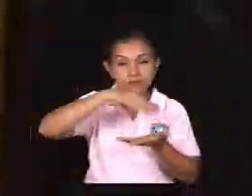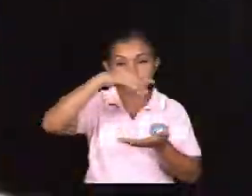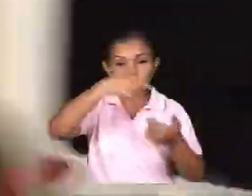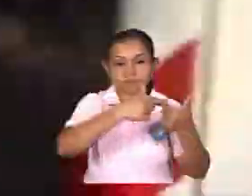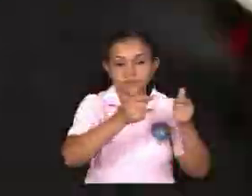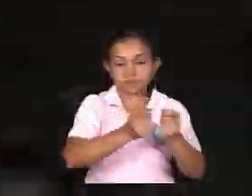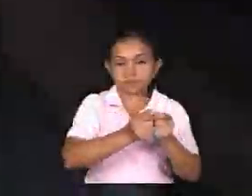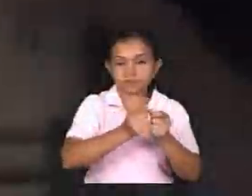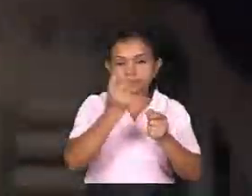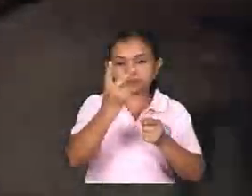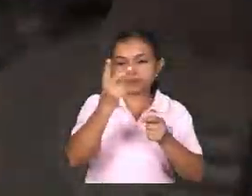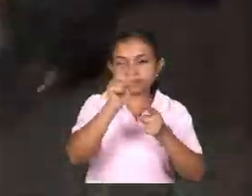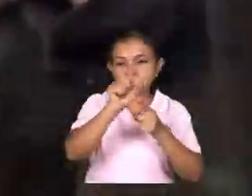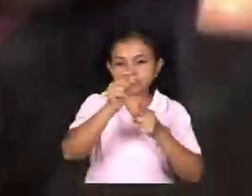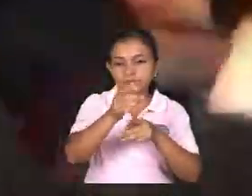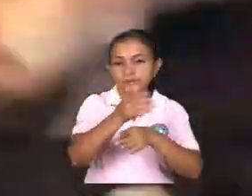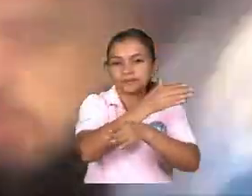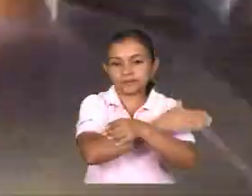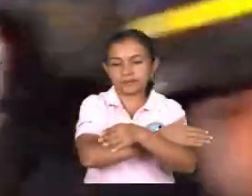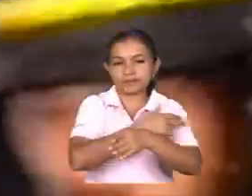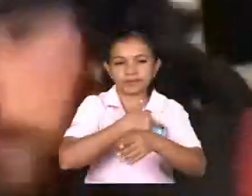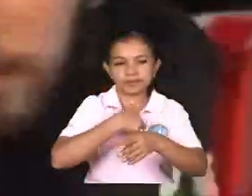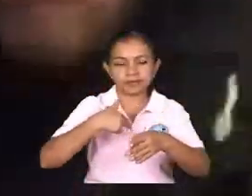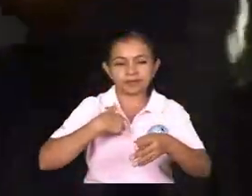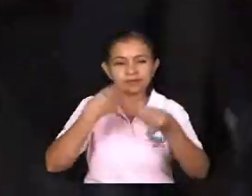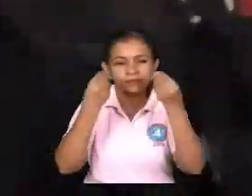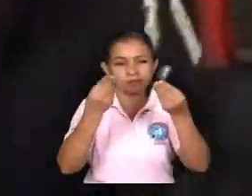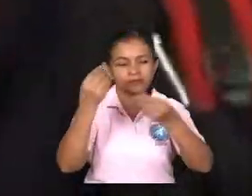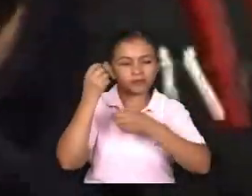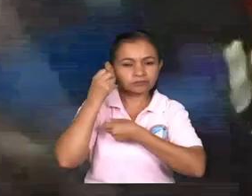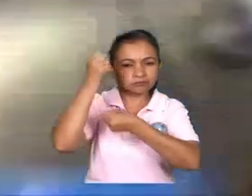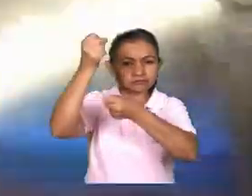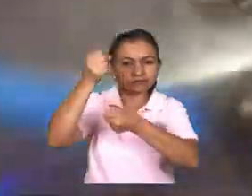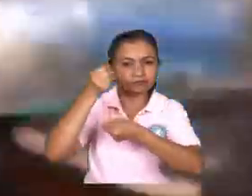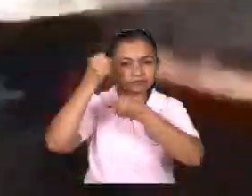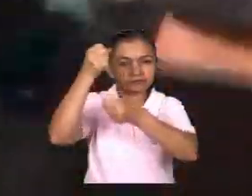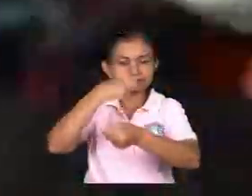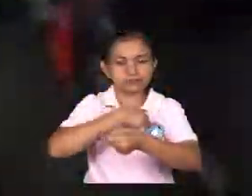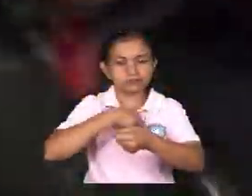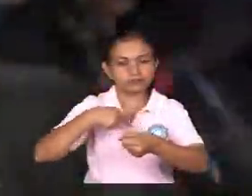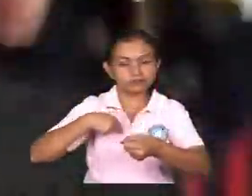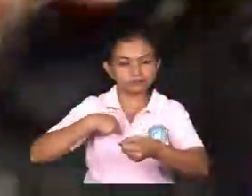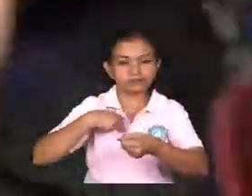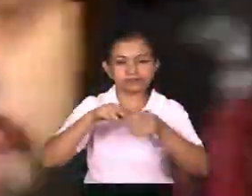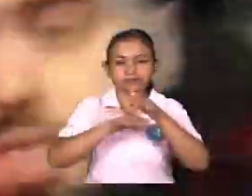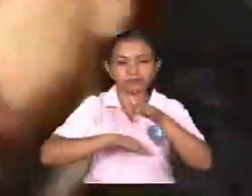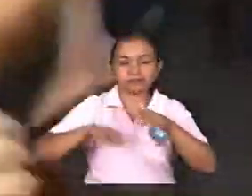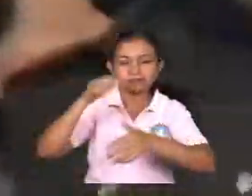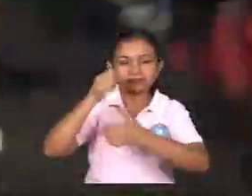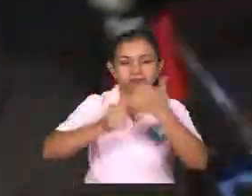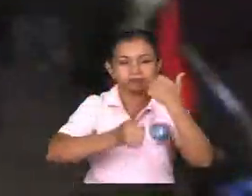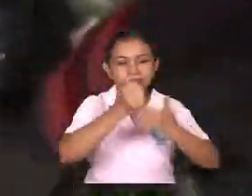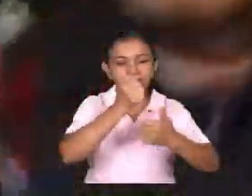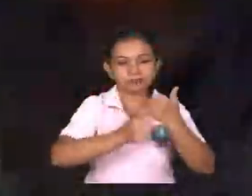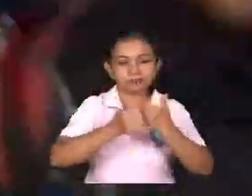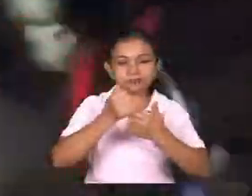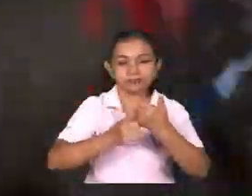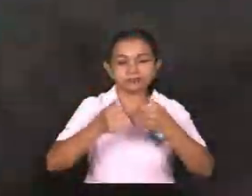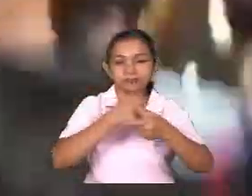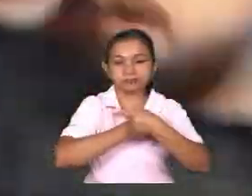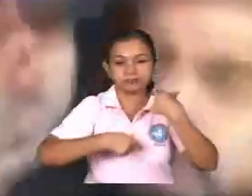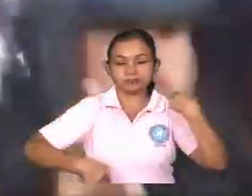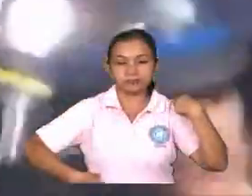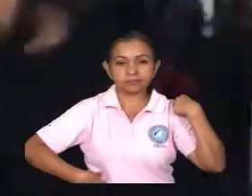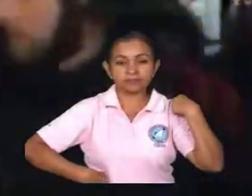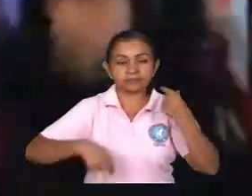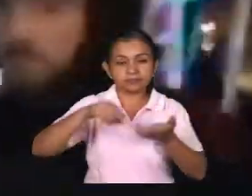desde hace más de 2 meses ha protagonizado múltiples protestas que han generado la mayor crisis de la presidencia de